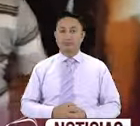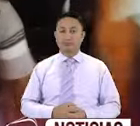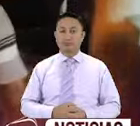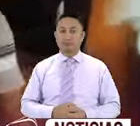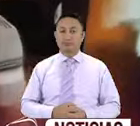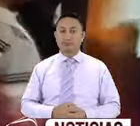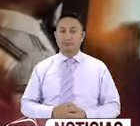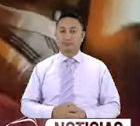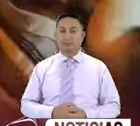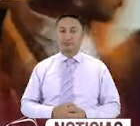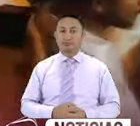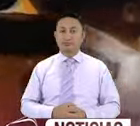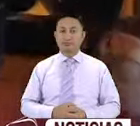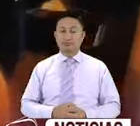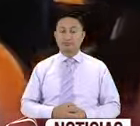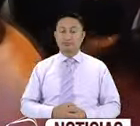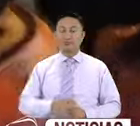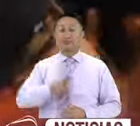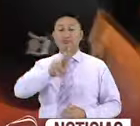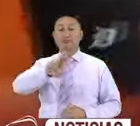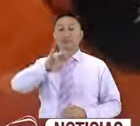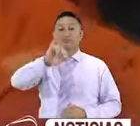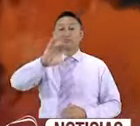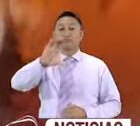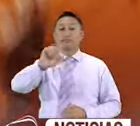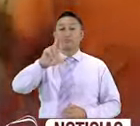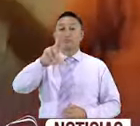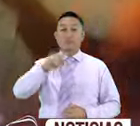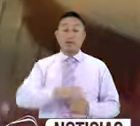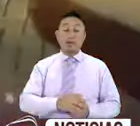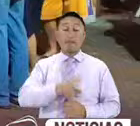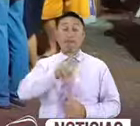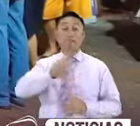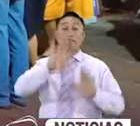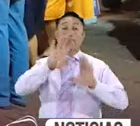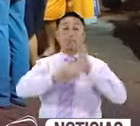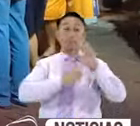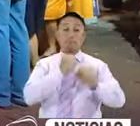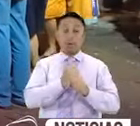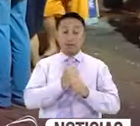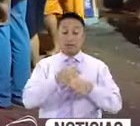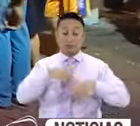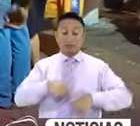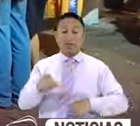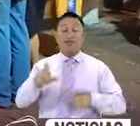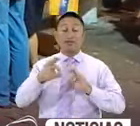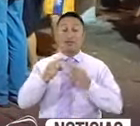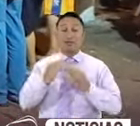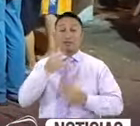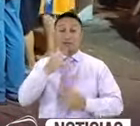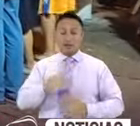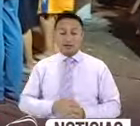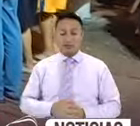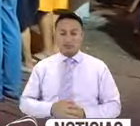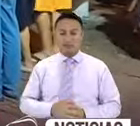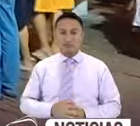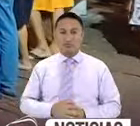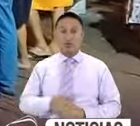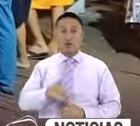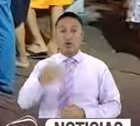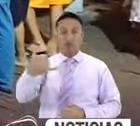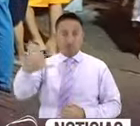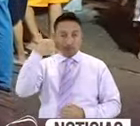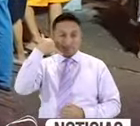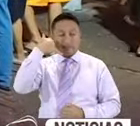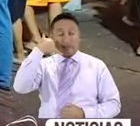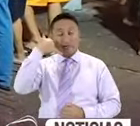Mientras que Ricardo Pilay Andrade, de 29 años, según versiones de sus familiares, recibió una llamada telefónica que lo